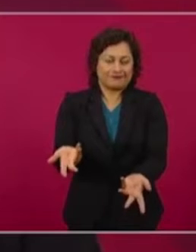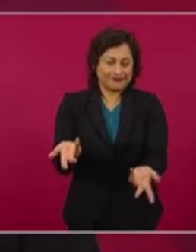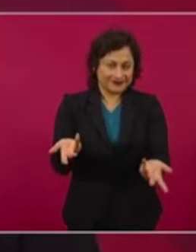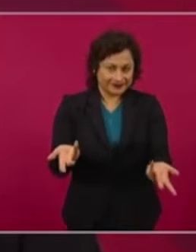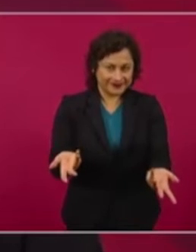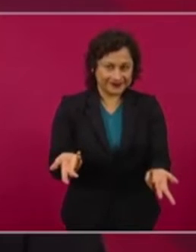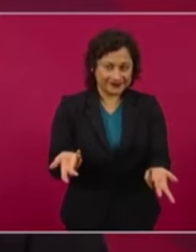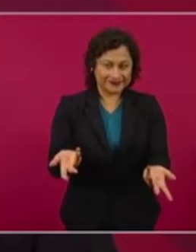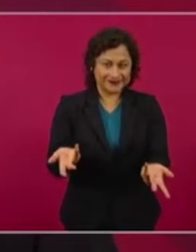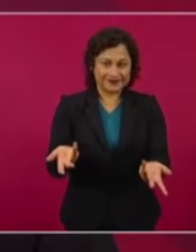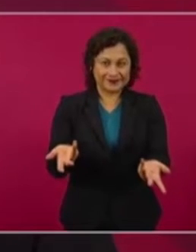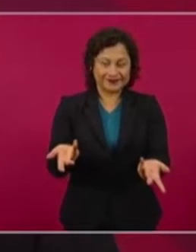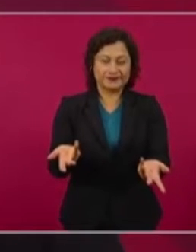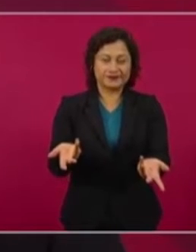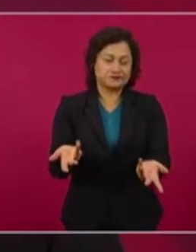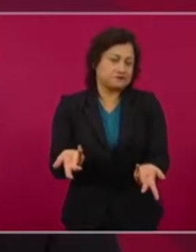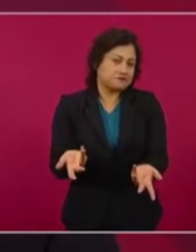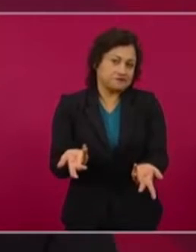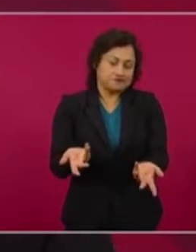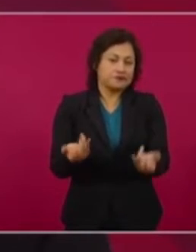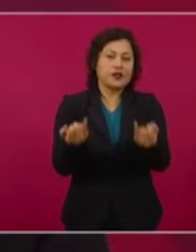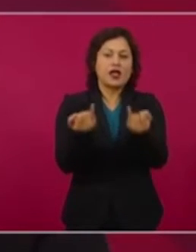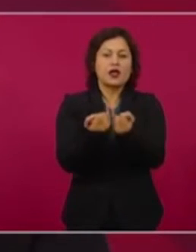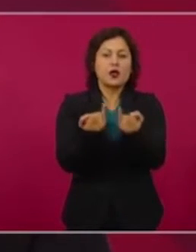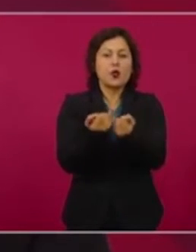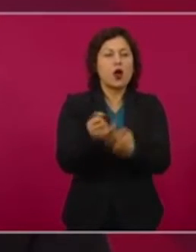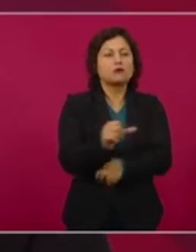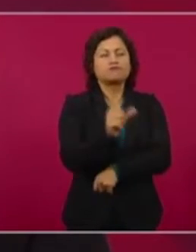Entonces, es lo mismo en el caso de